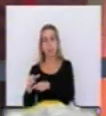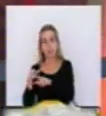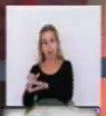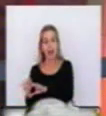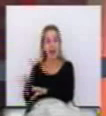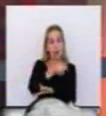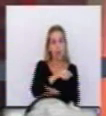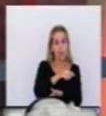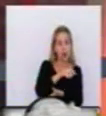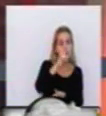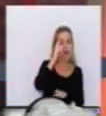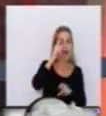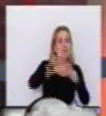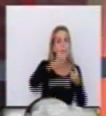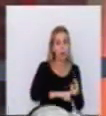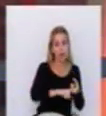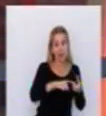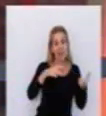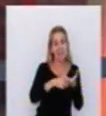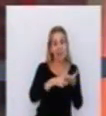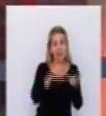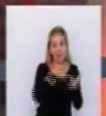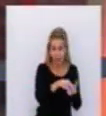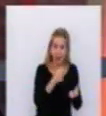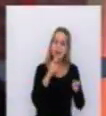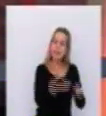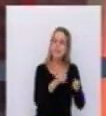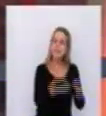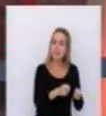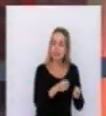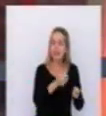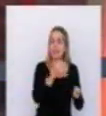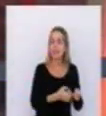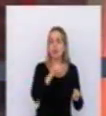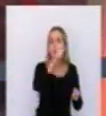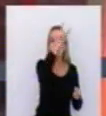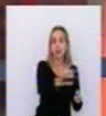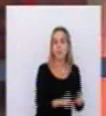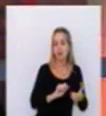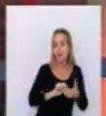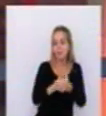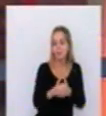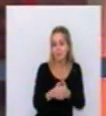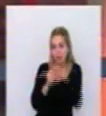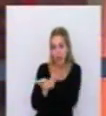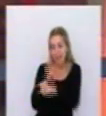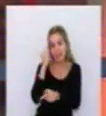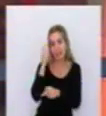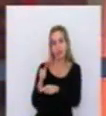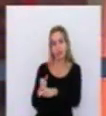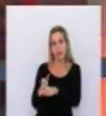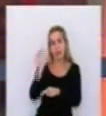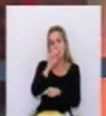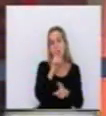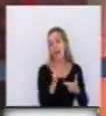persona, que lo hicieron arrodillar a Nisman, que lo pusieron frente a la bañadera, erguido, y que le dispararon de arriba hacia abajo.